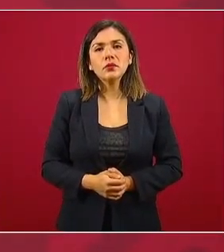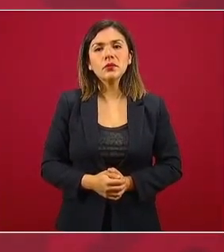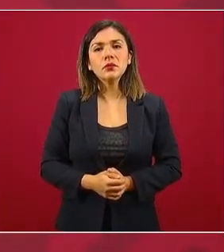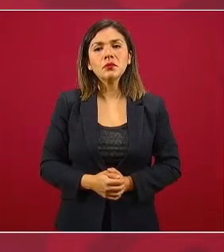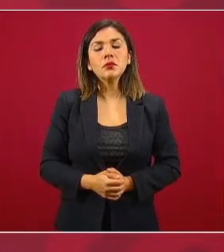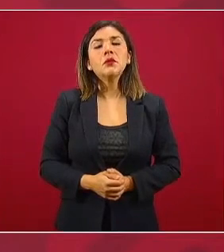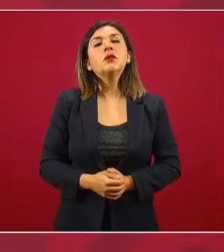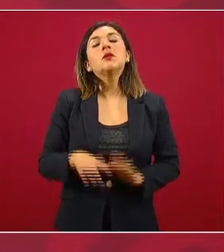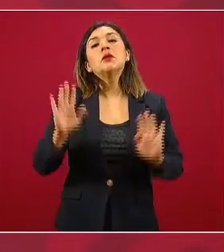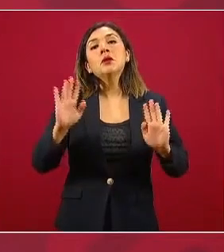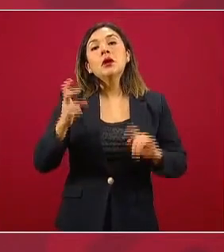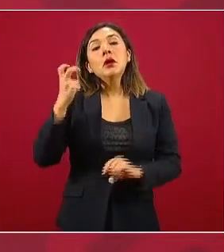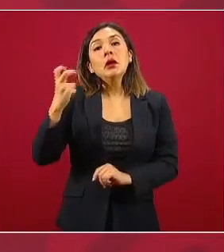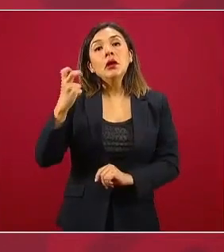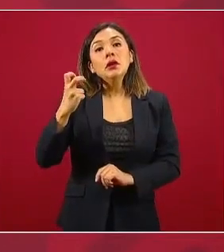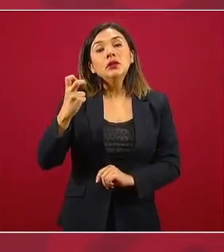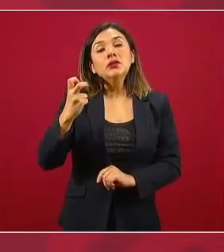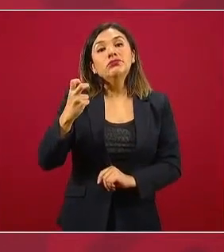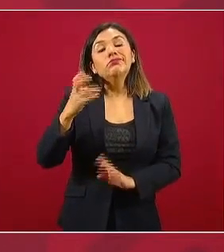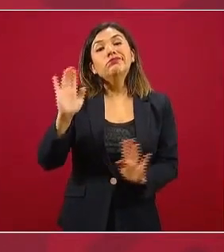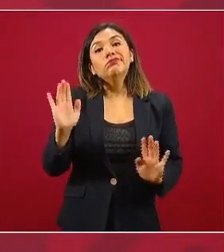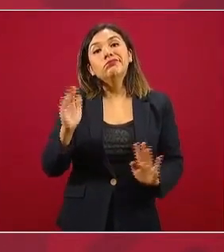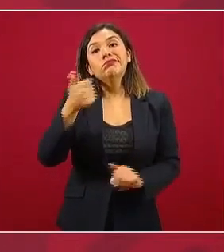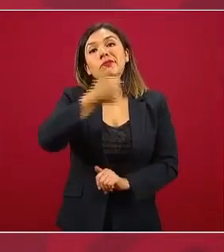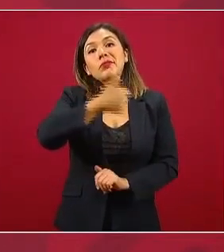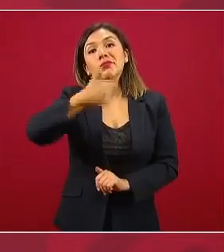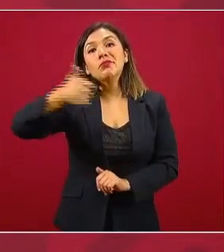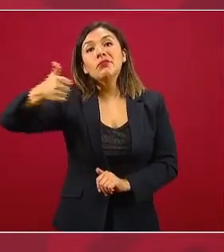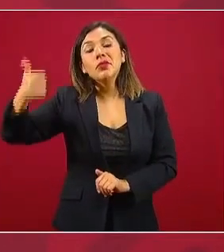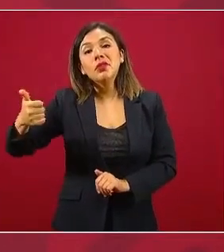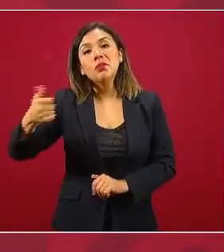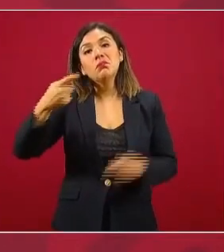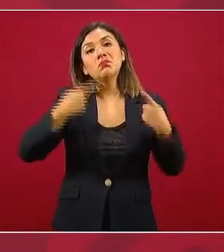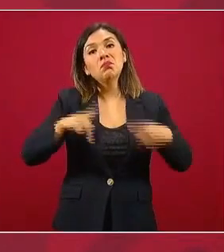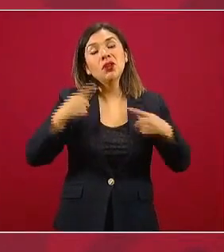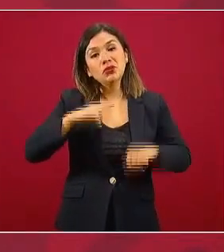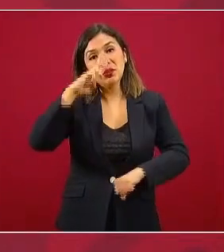eso corresponde a cada quien.